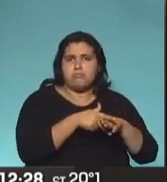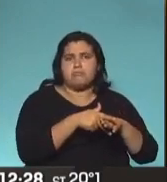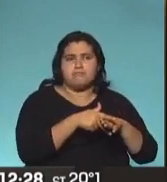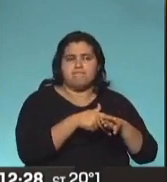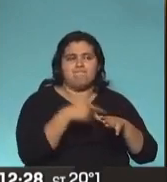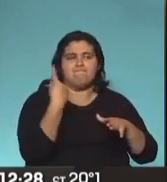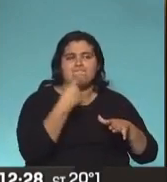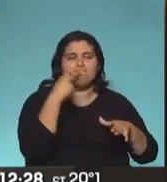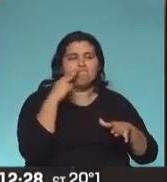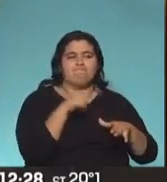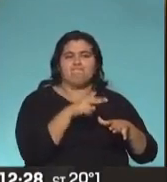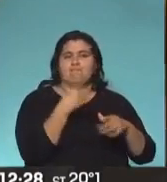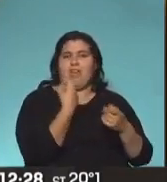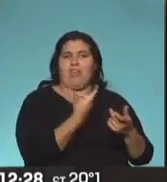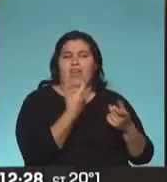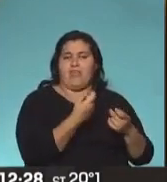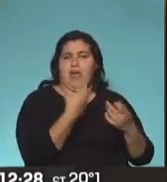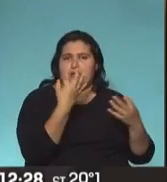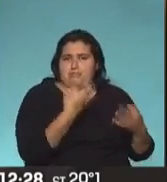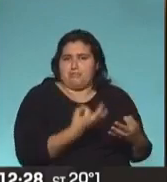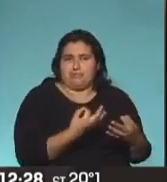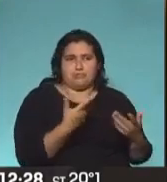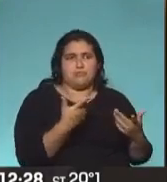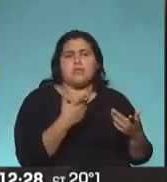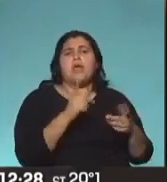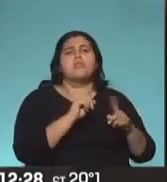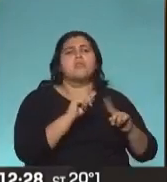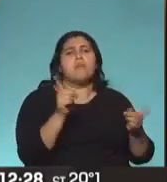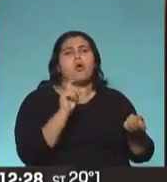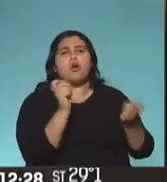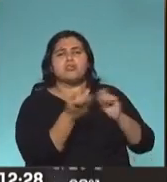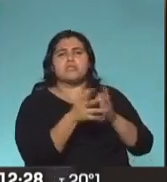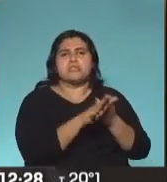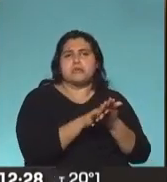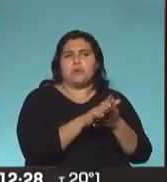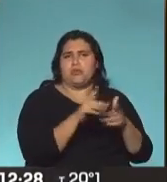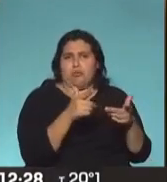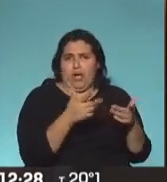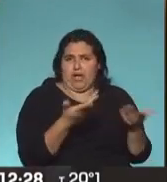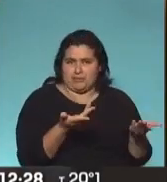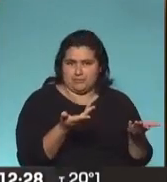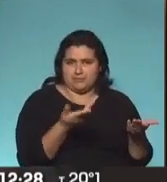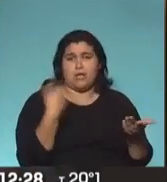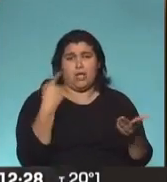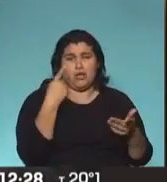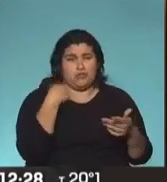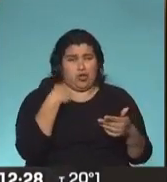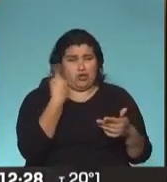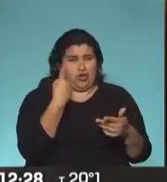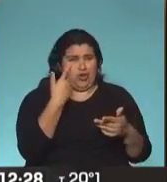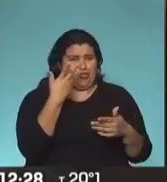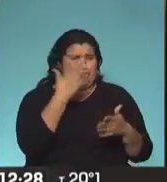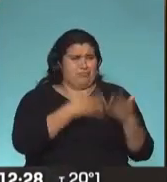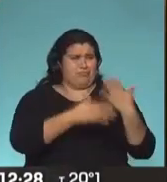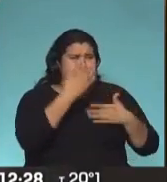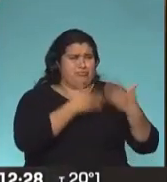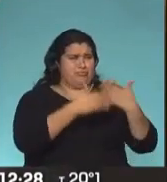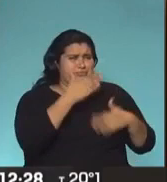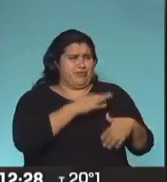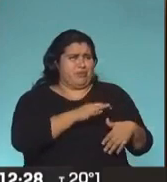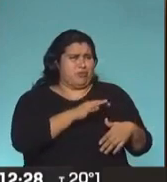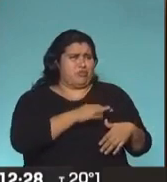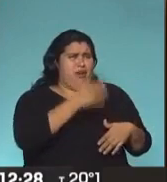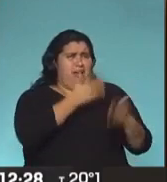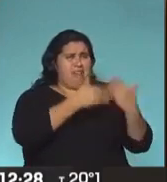canalizar esas demandas y dar y de adaptarse a esa nueva situación de hecho sin ir muy lejos si uno va la historia argentina de hace exactamente un ciclo